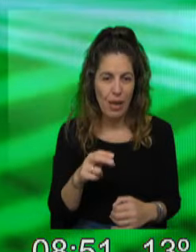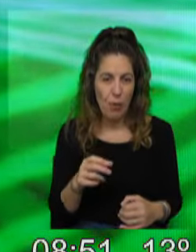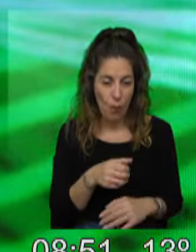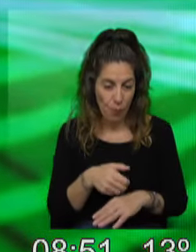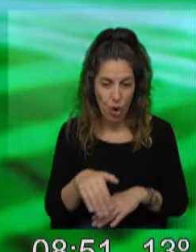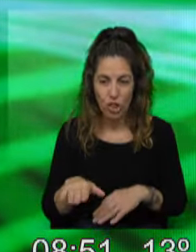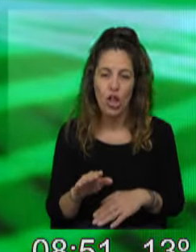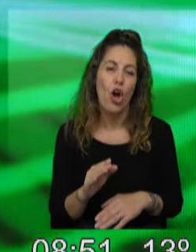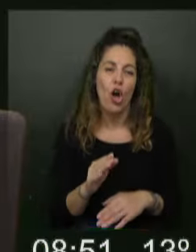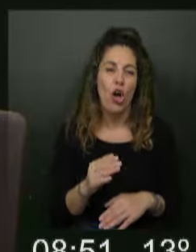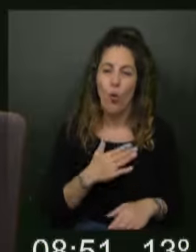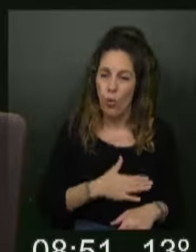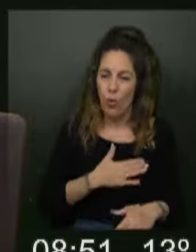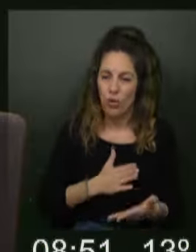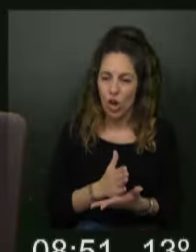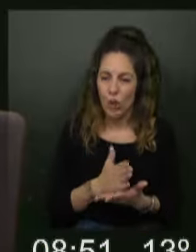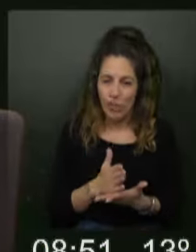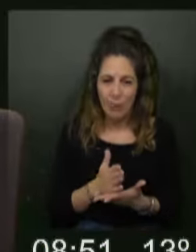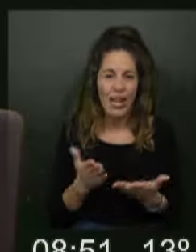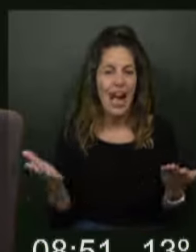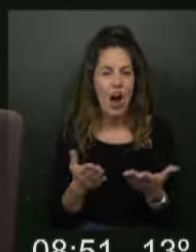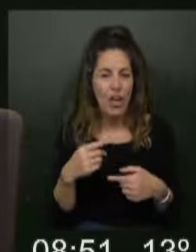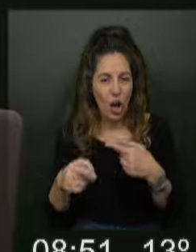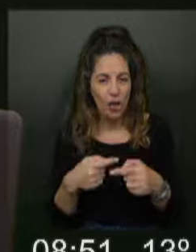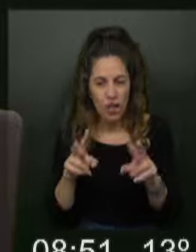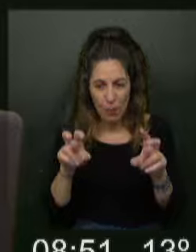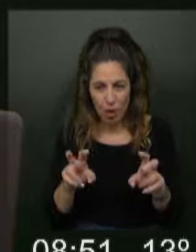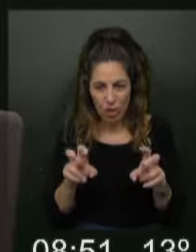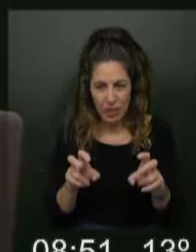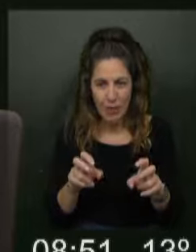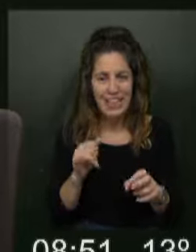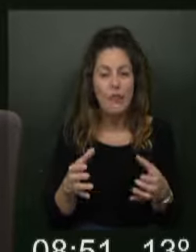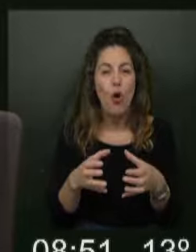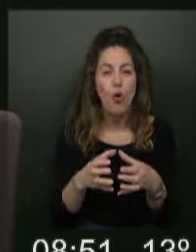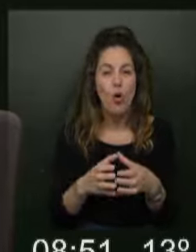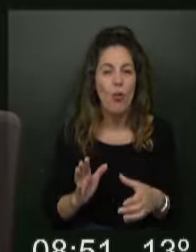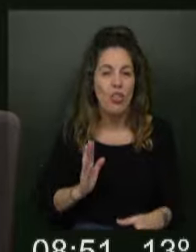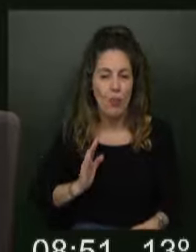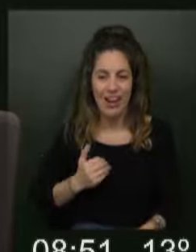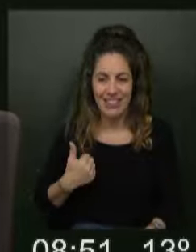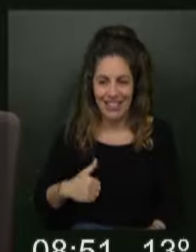un gusto como siempre a las ordenes bien y nosotros ahora seguimos con otros temas porque tenemos que un grupo de mujeres argentinas convocó una movilización